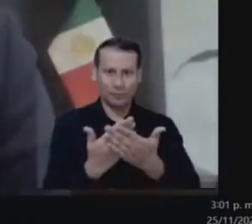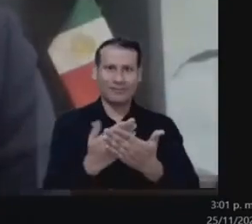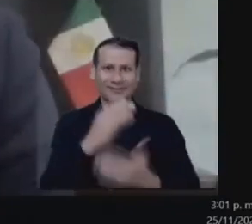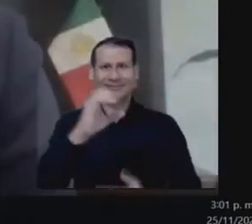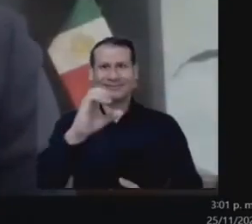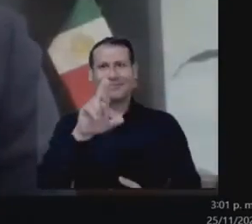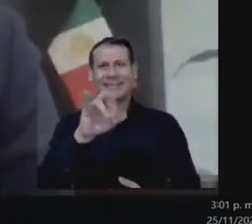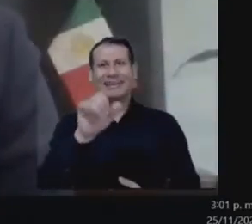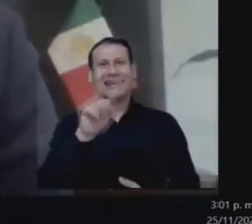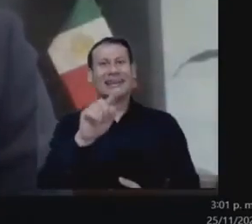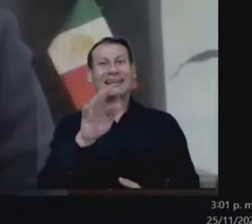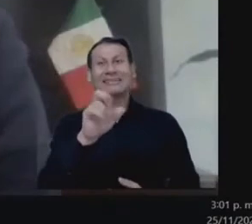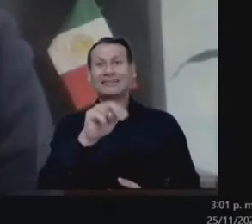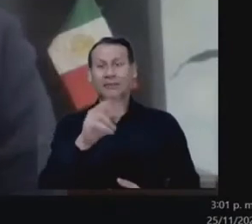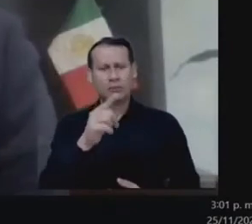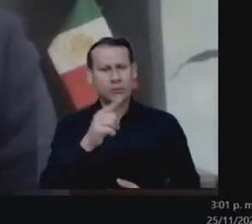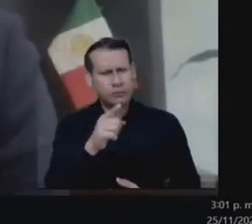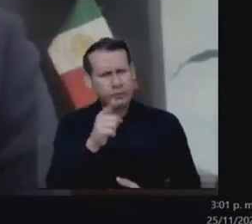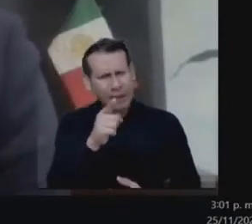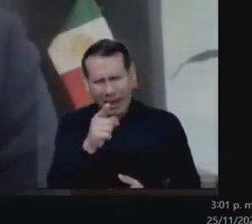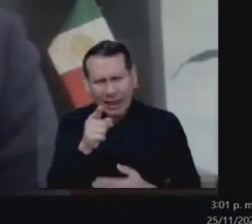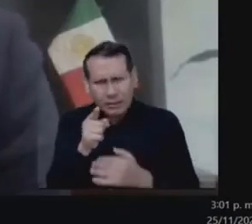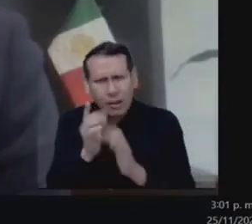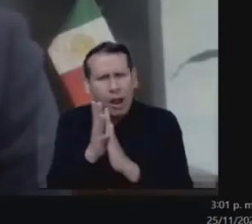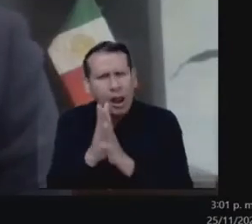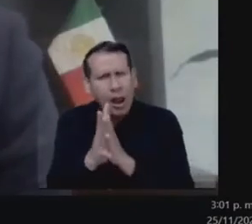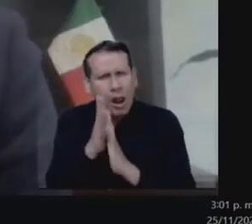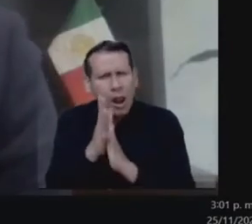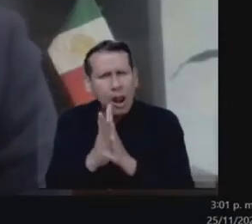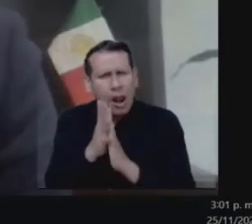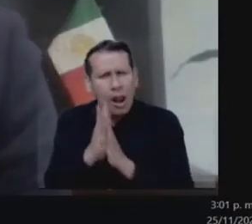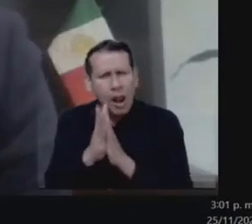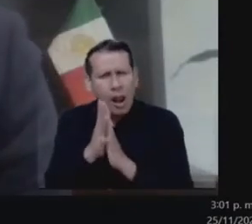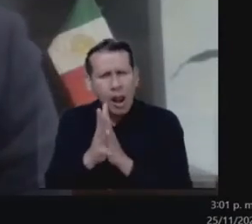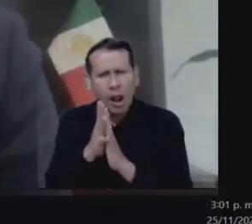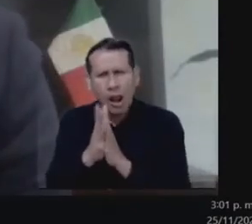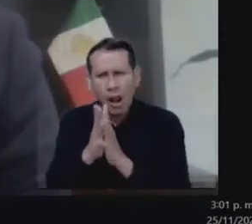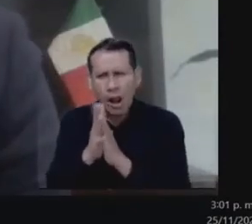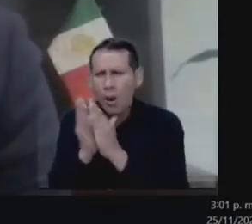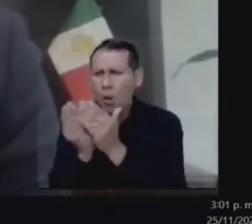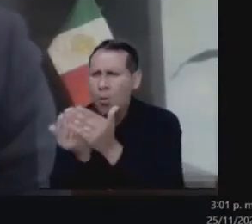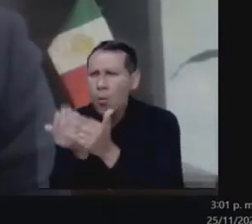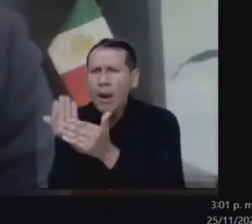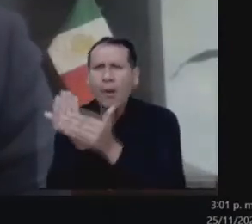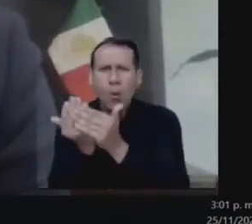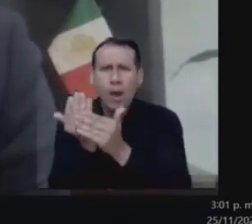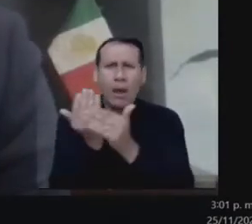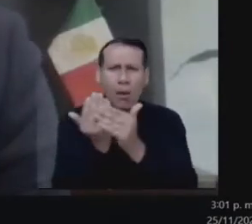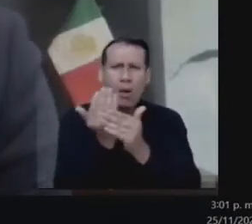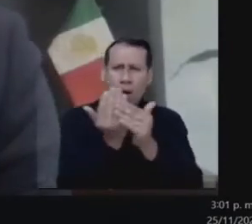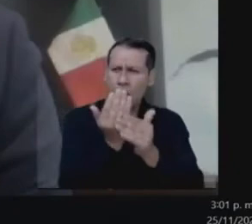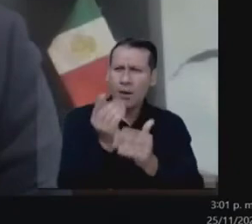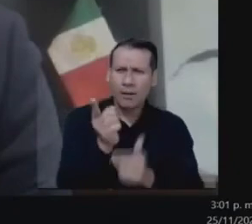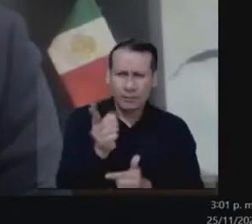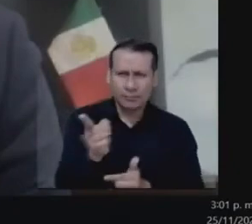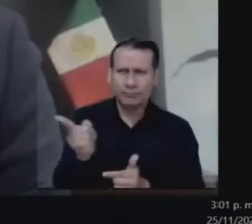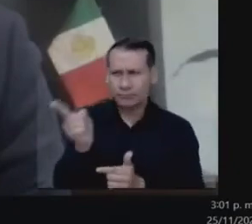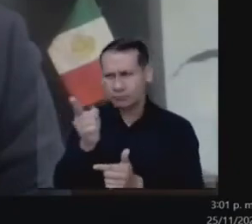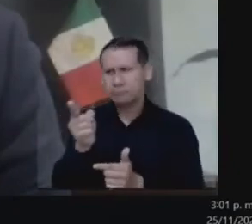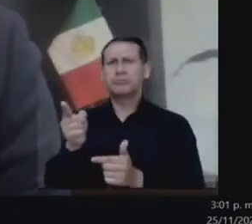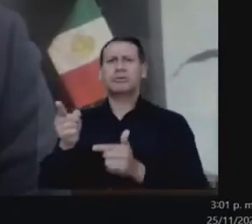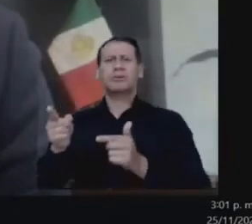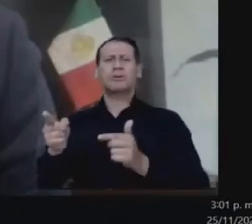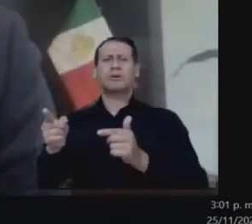Muy adecuada esta última, porque justamente este último punto que mencionas de nuevas posibilidades de permitir que sean las